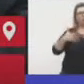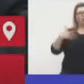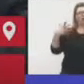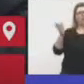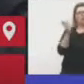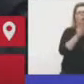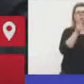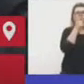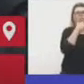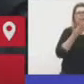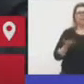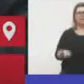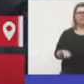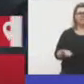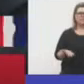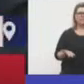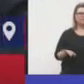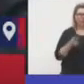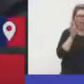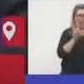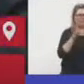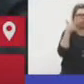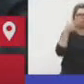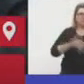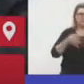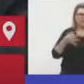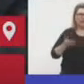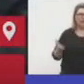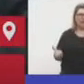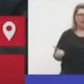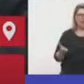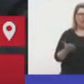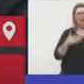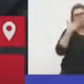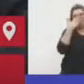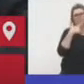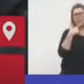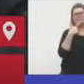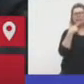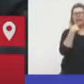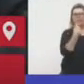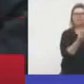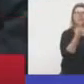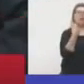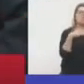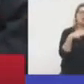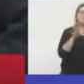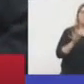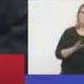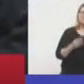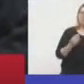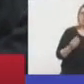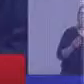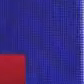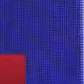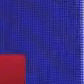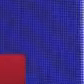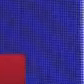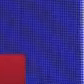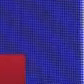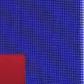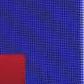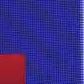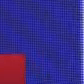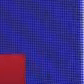mayor diferencia el peronismo-kirchnerismo en Argentina. Bueno, enseguida vamos a hablar de esto. Les quiero decir a toda la gente que ya está